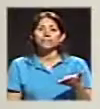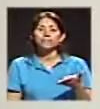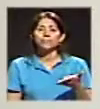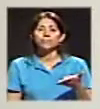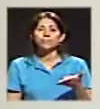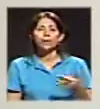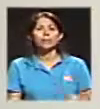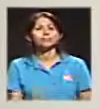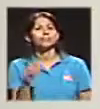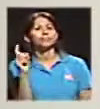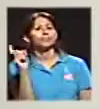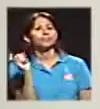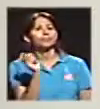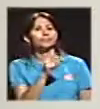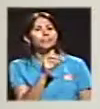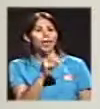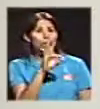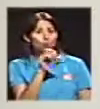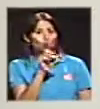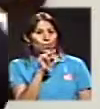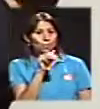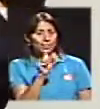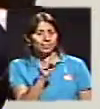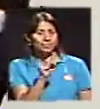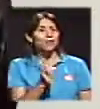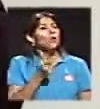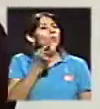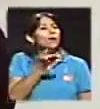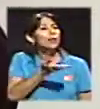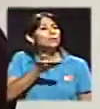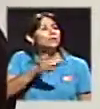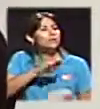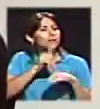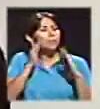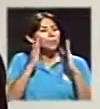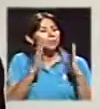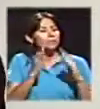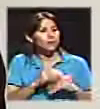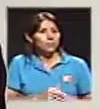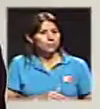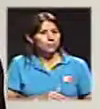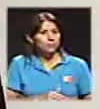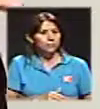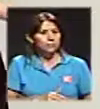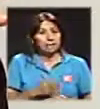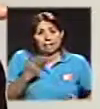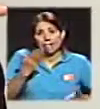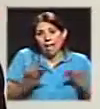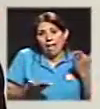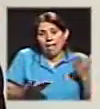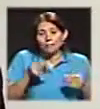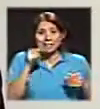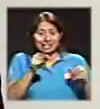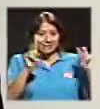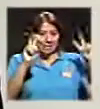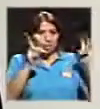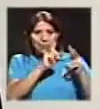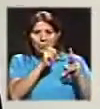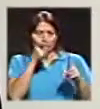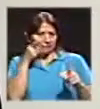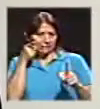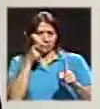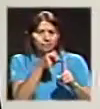Don Tomás, una de las cosas que llama la atención, y pudiera ser que no sea un tema de la propia